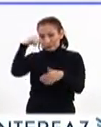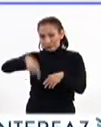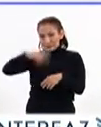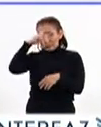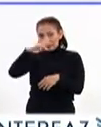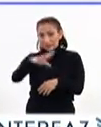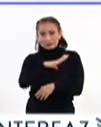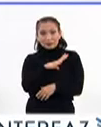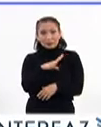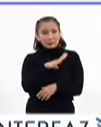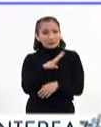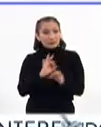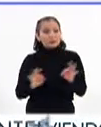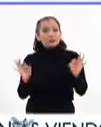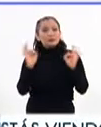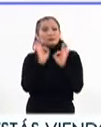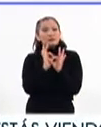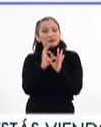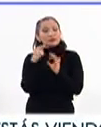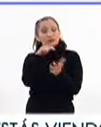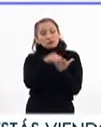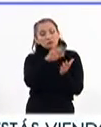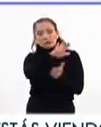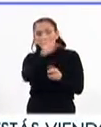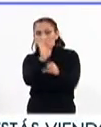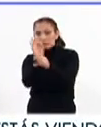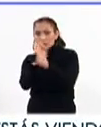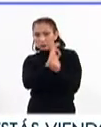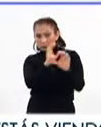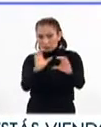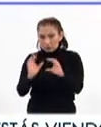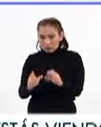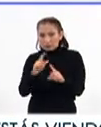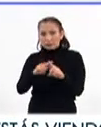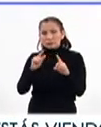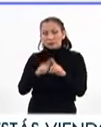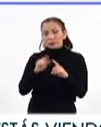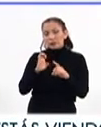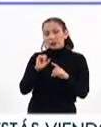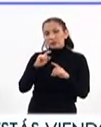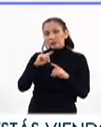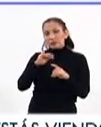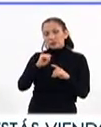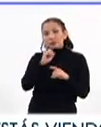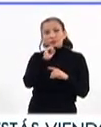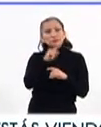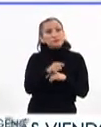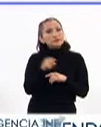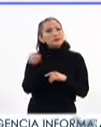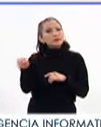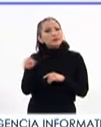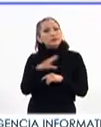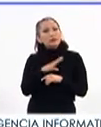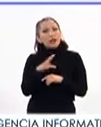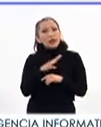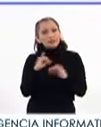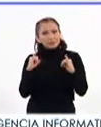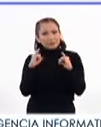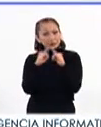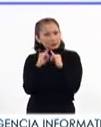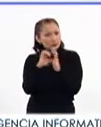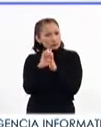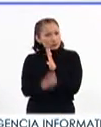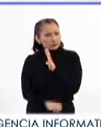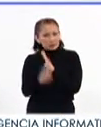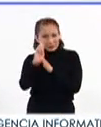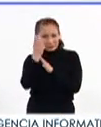México existen importantes áreas protegidas en los distintos ecosistemas y también, instituciones como